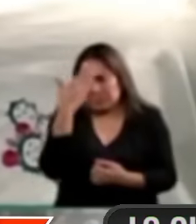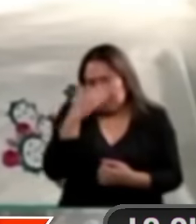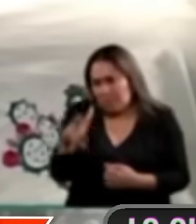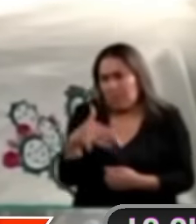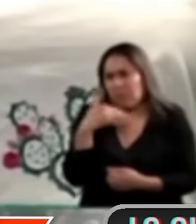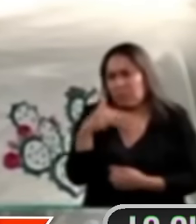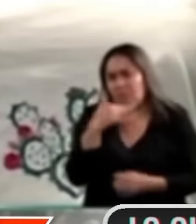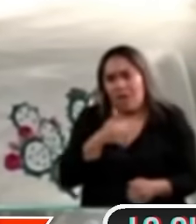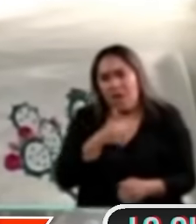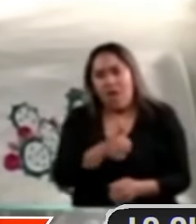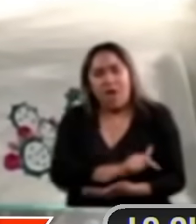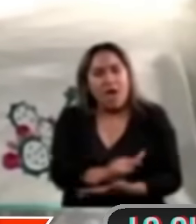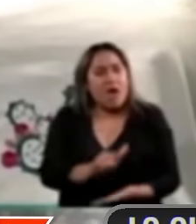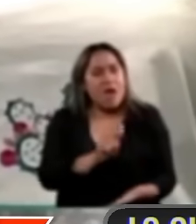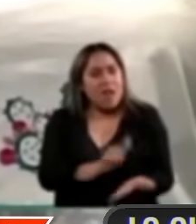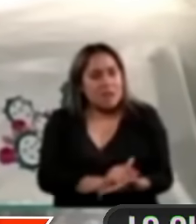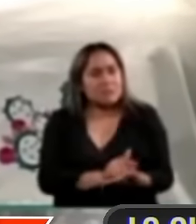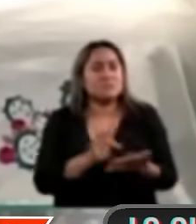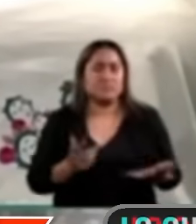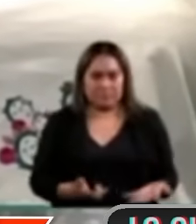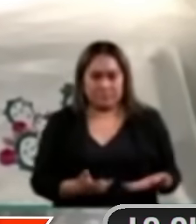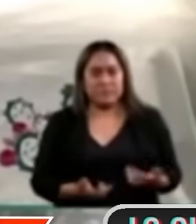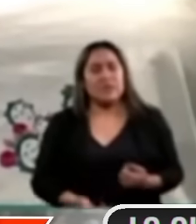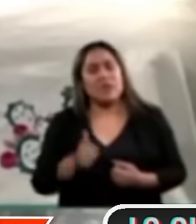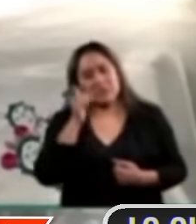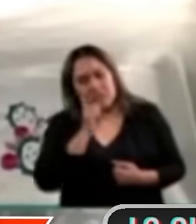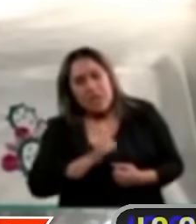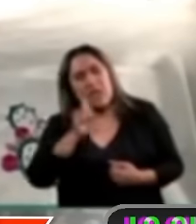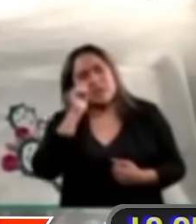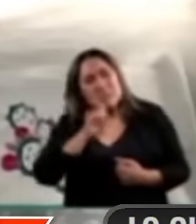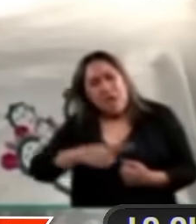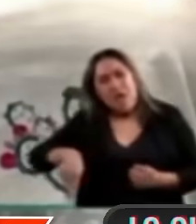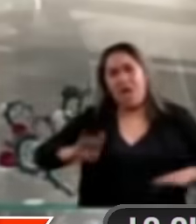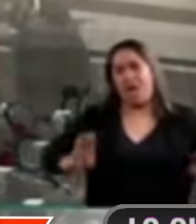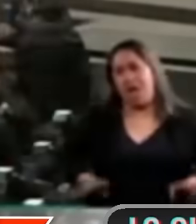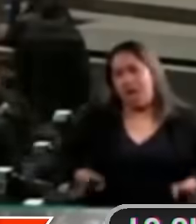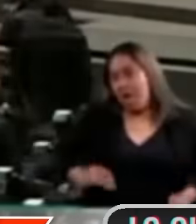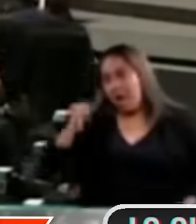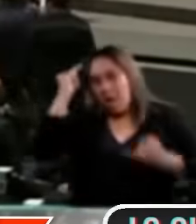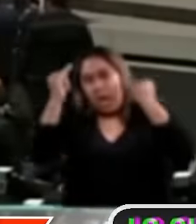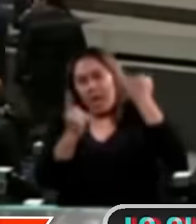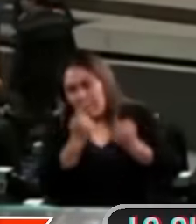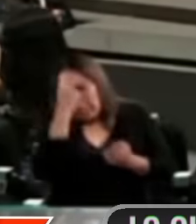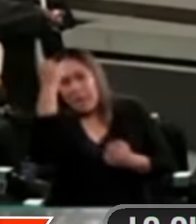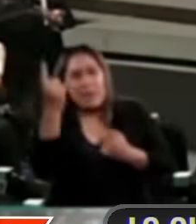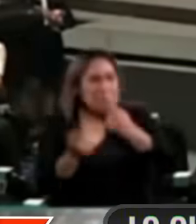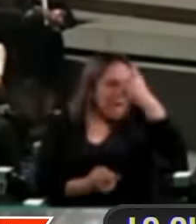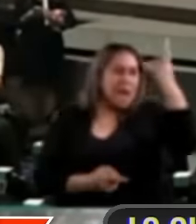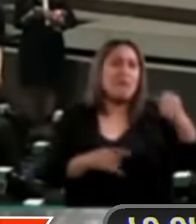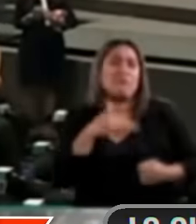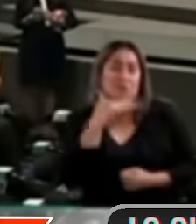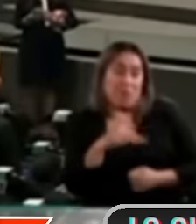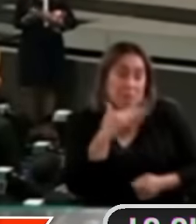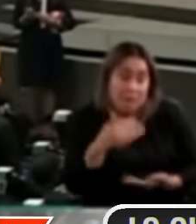ley. Siempre tienen formas de inventarse nuevos fraudes y aquí